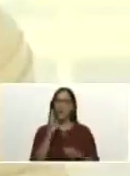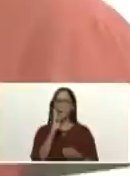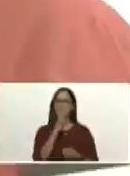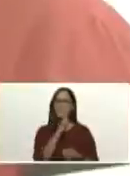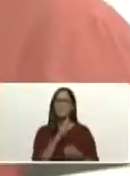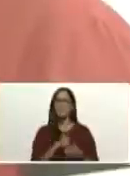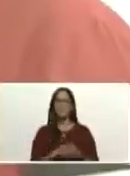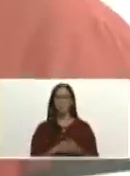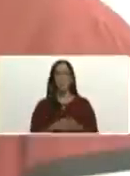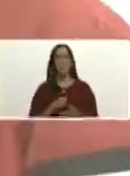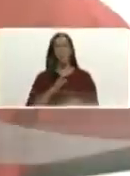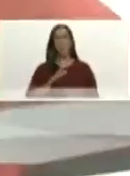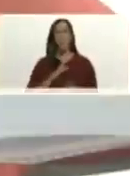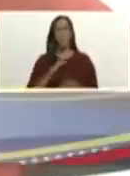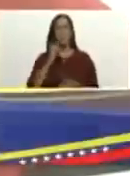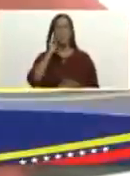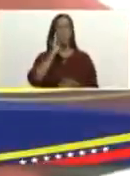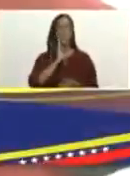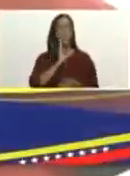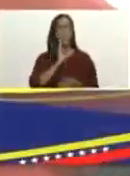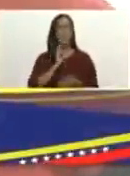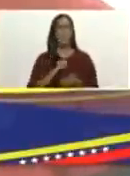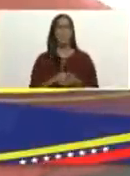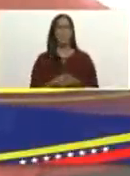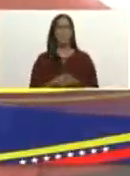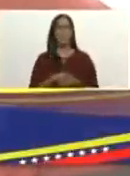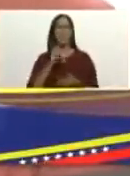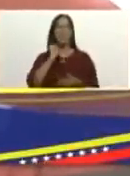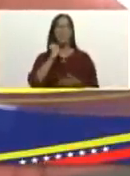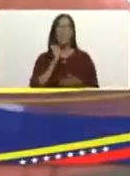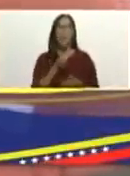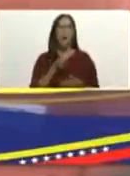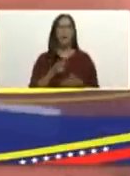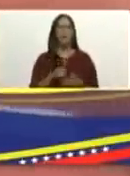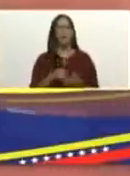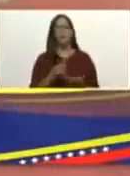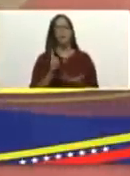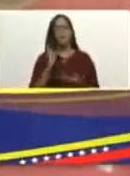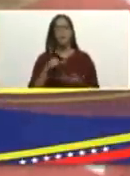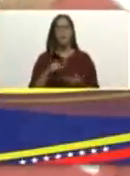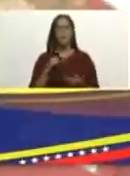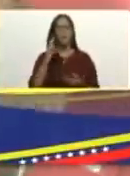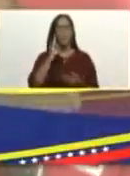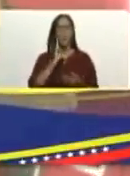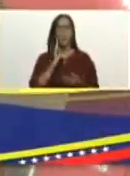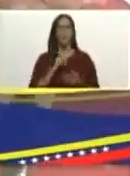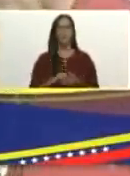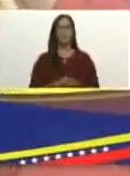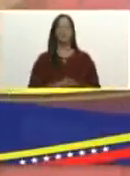de Ciudad Bolívar. Rondón. Mi papá es del Guárico y mi mamá del Manteco, Estado Bolívar.